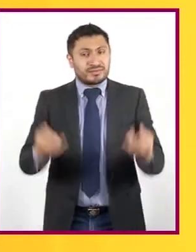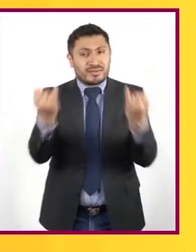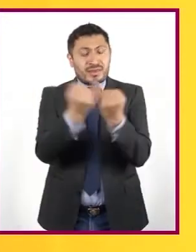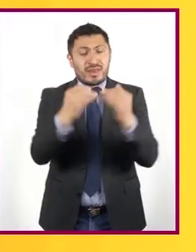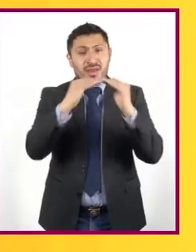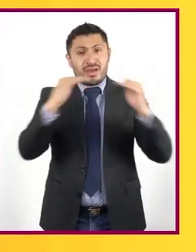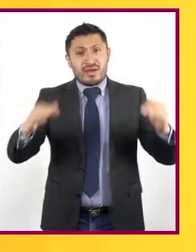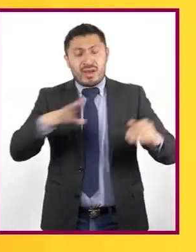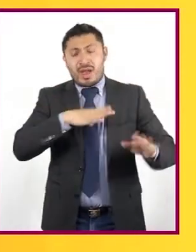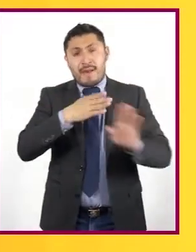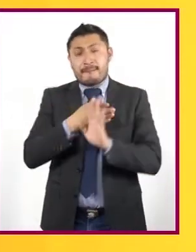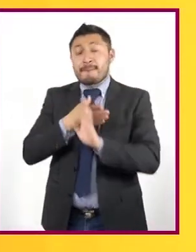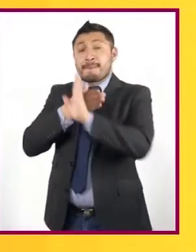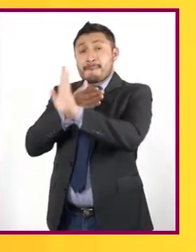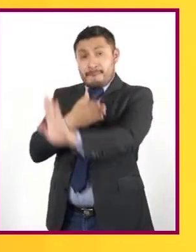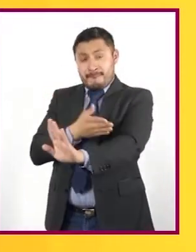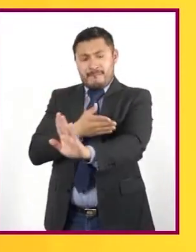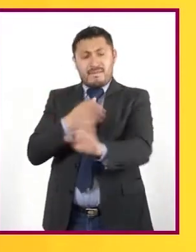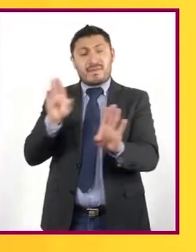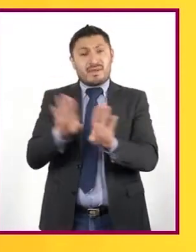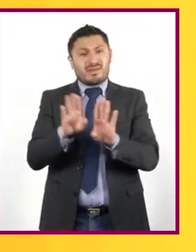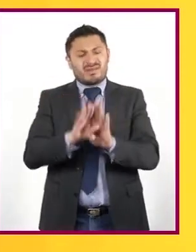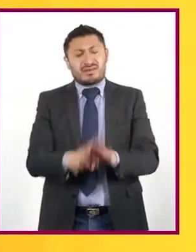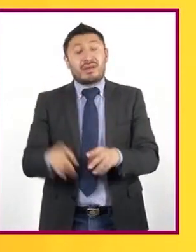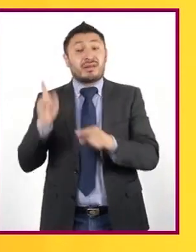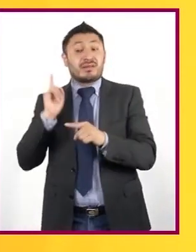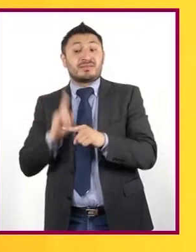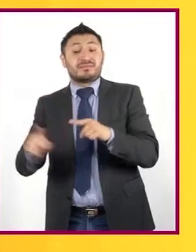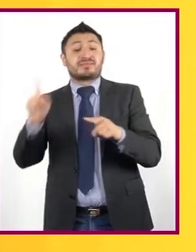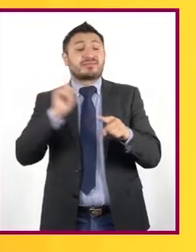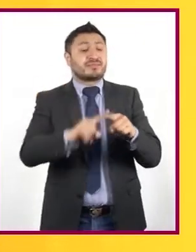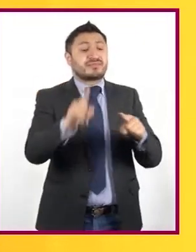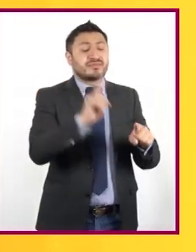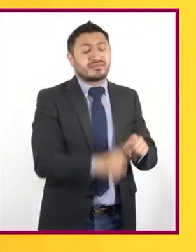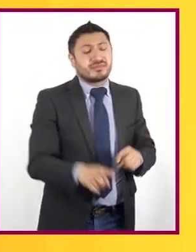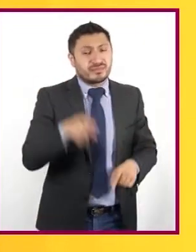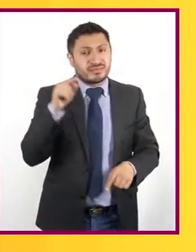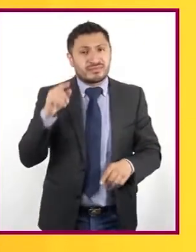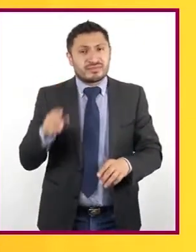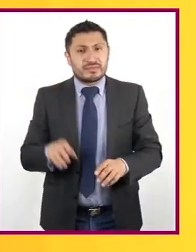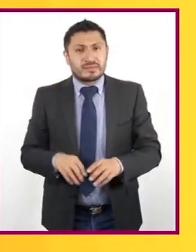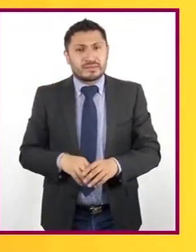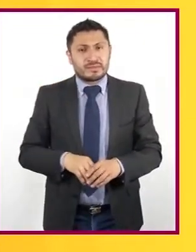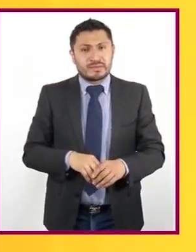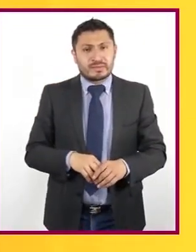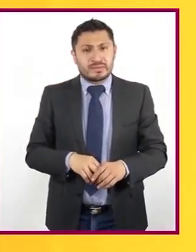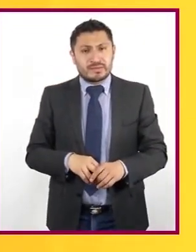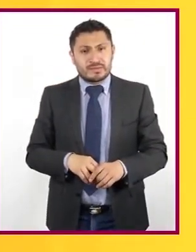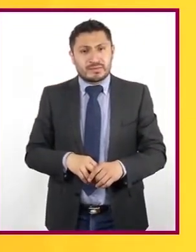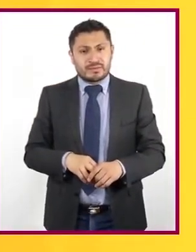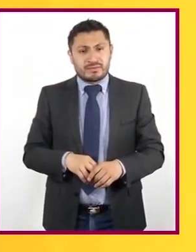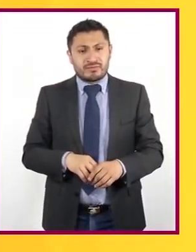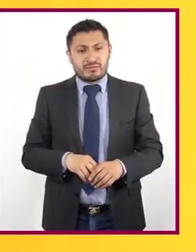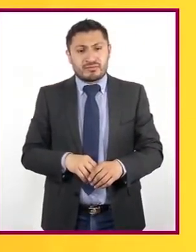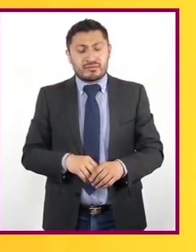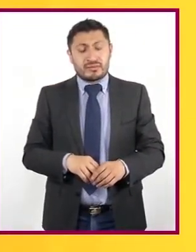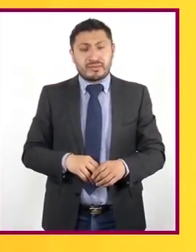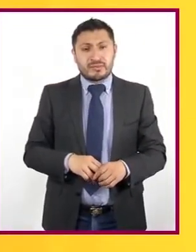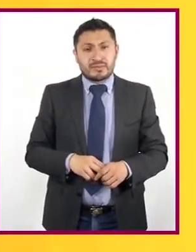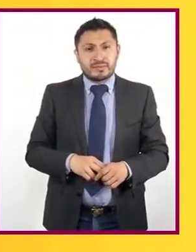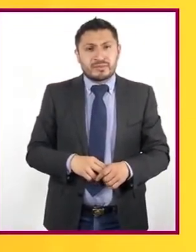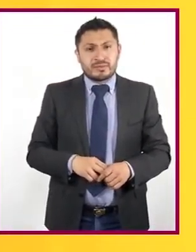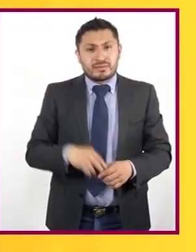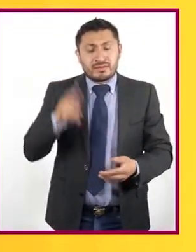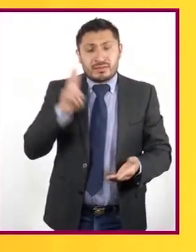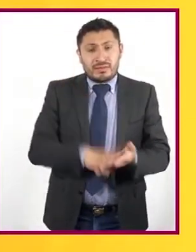igualdad rechaza que se trace una distinción dentro del conjunto de seres humanos, que dé un mayor valor a